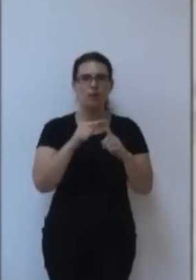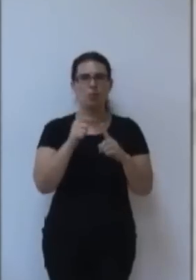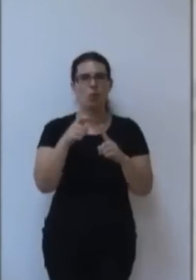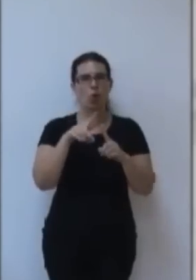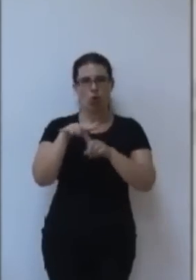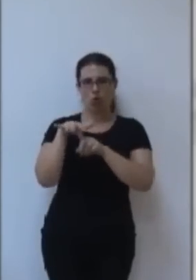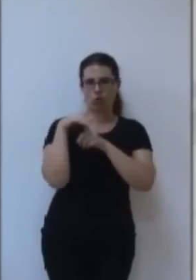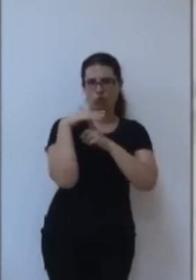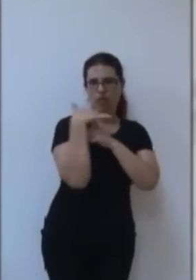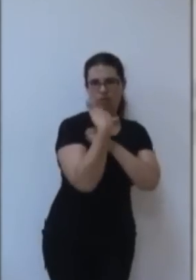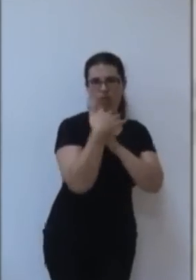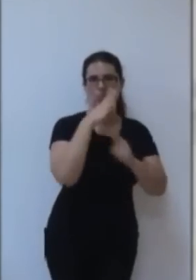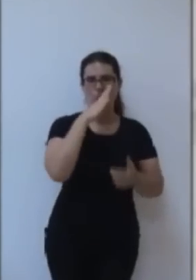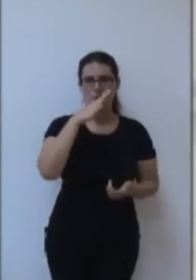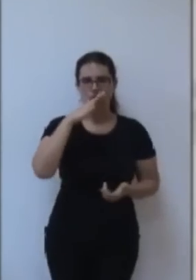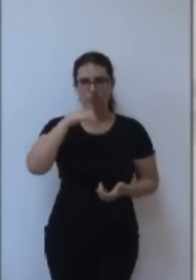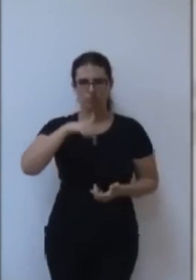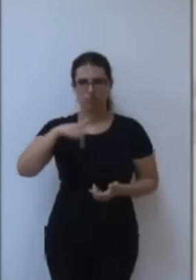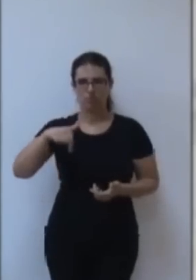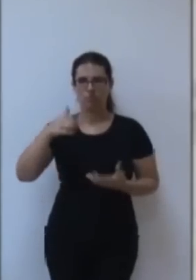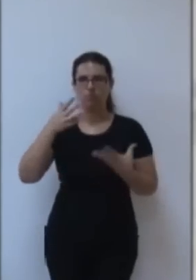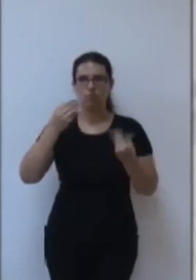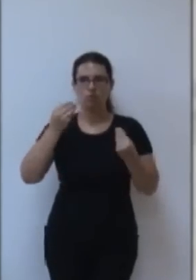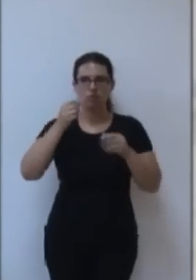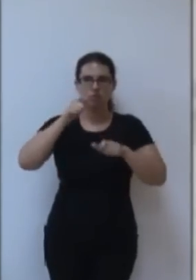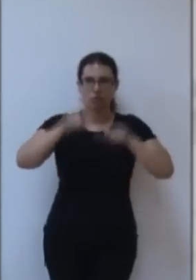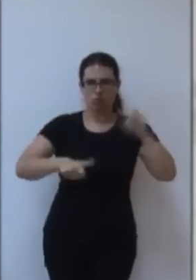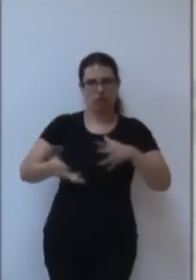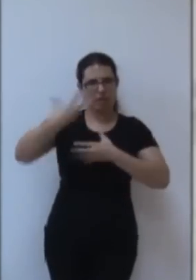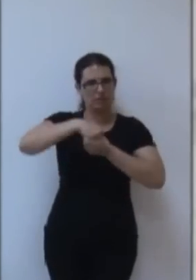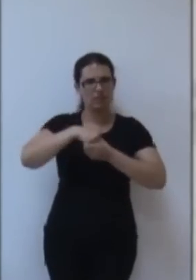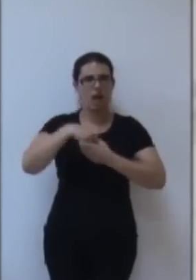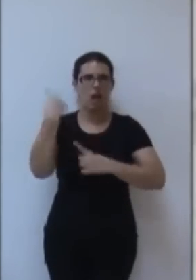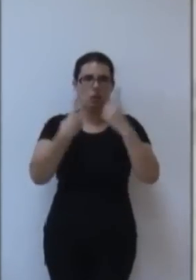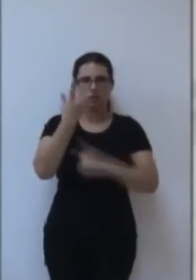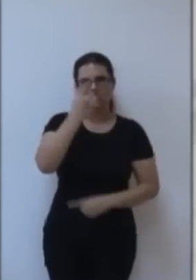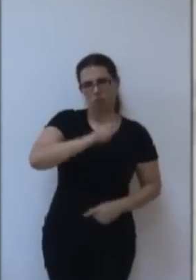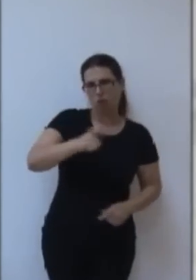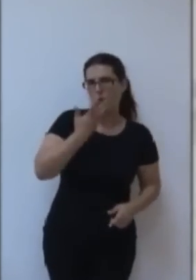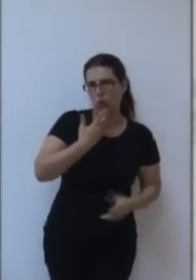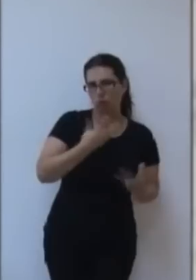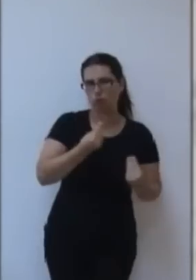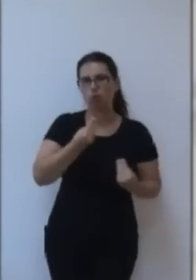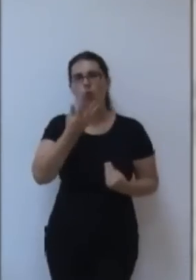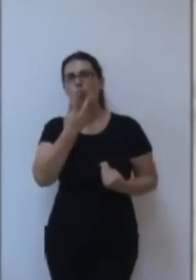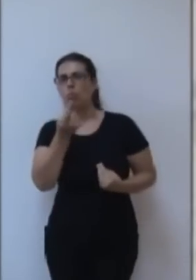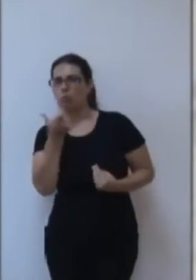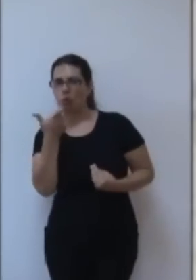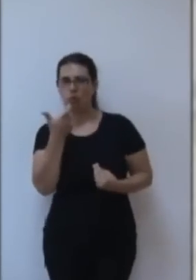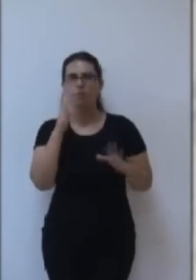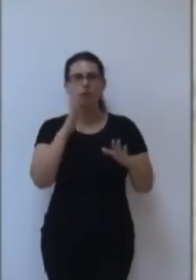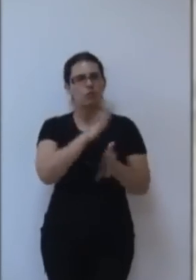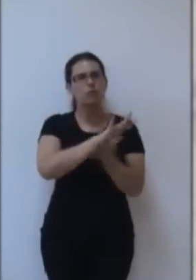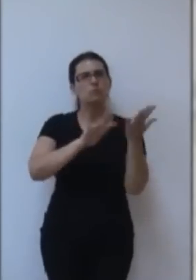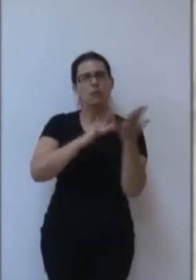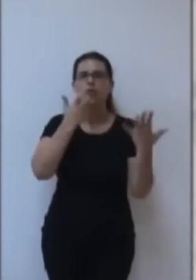centrarnos, ¿no? Porque esto llega a muchas personas, unas con más conocimiento, otras con menos conocimiento. ¿Qué podemos considerar discapacidad intelectual,